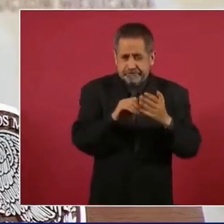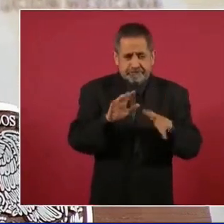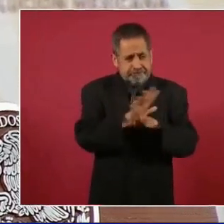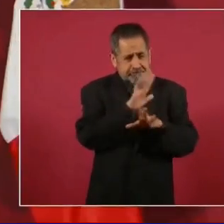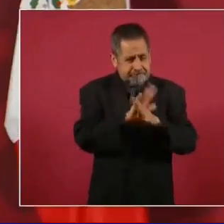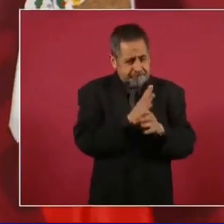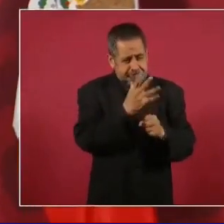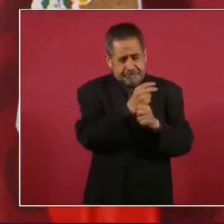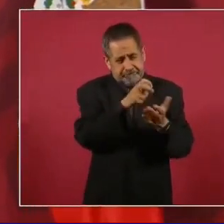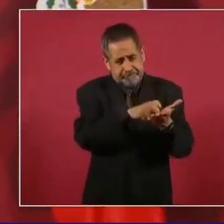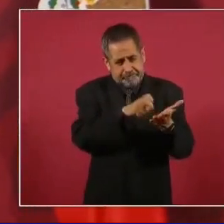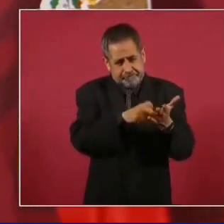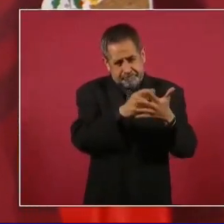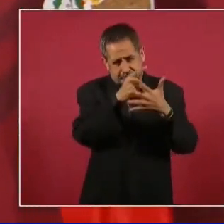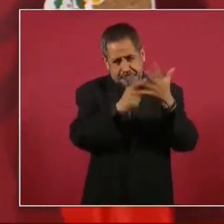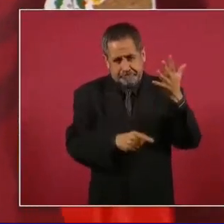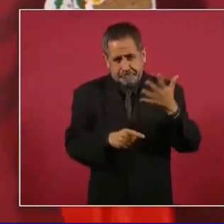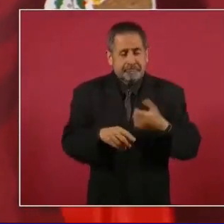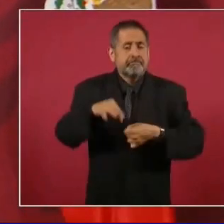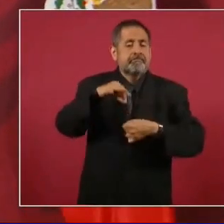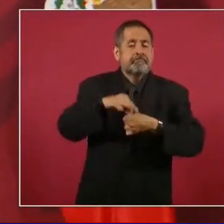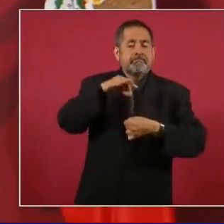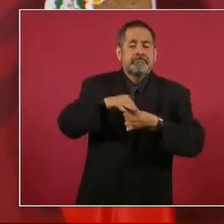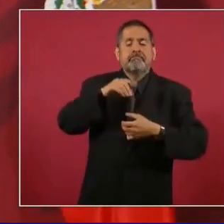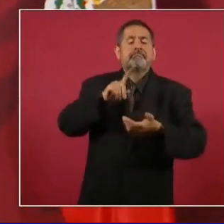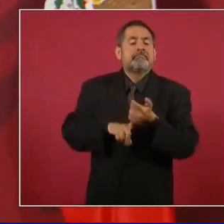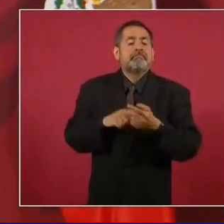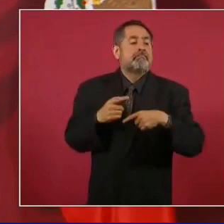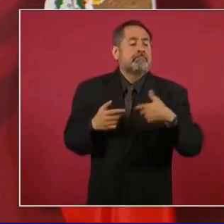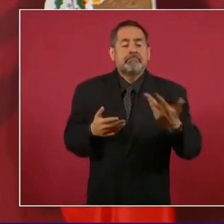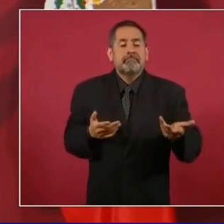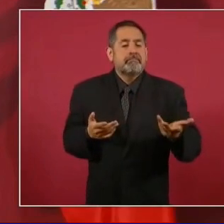las reformas votadas